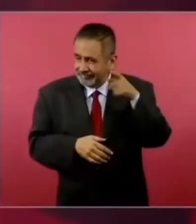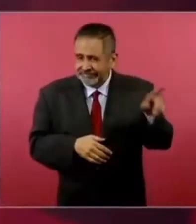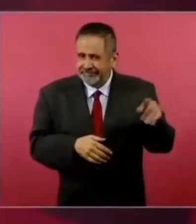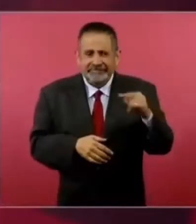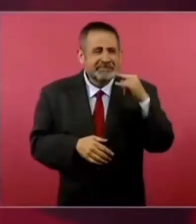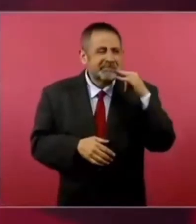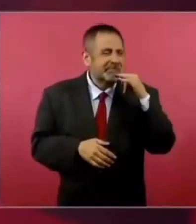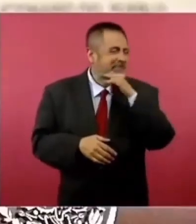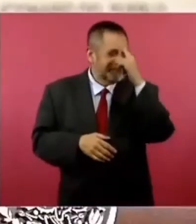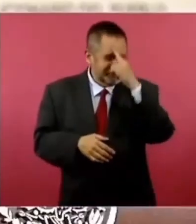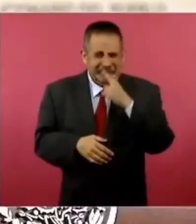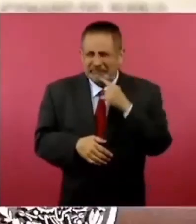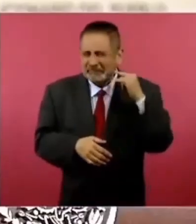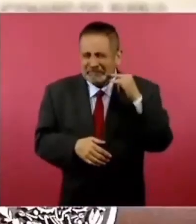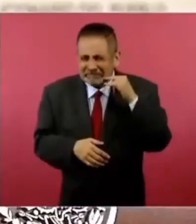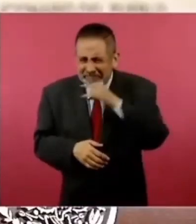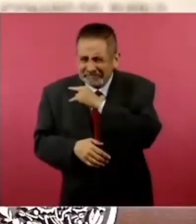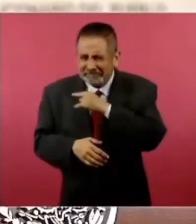cínicos,